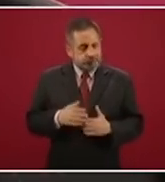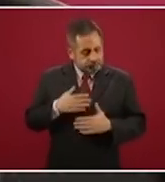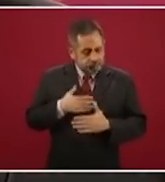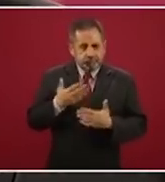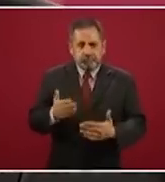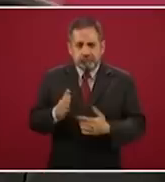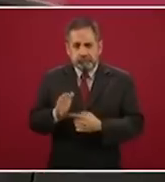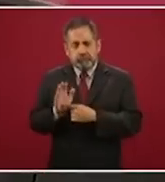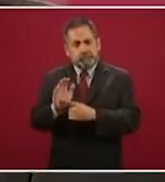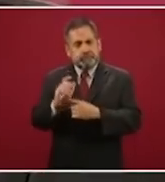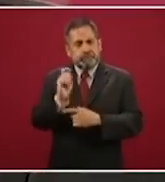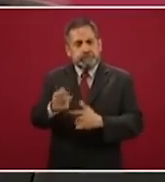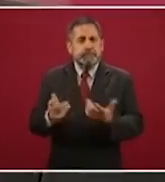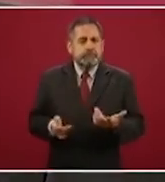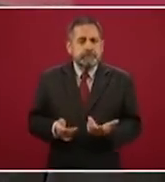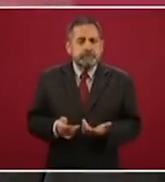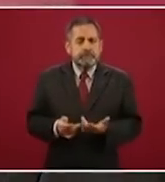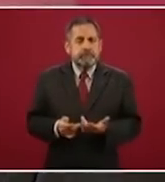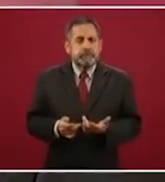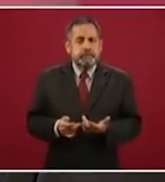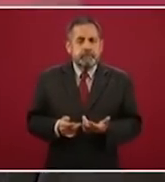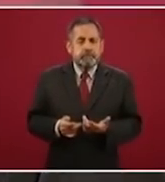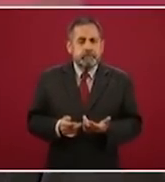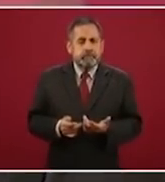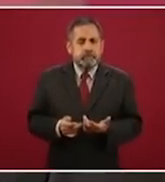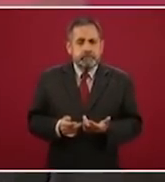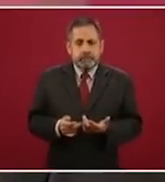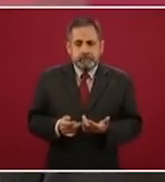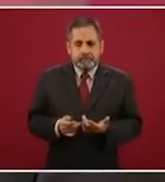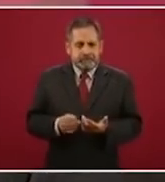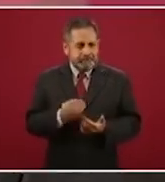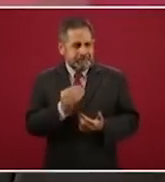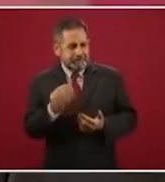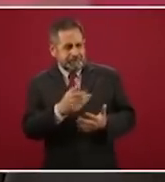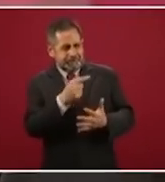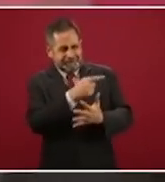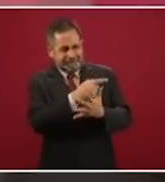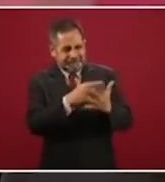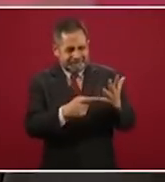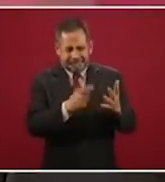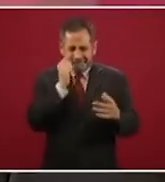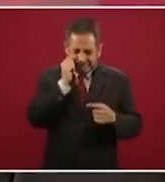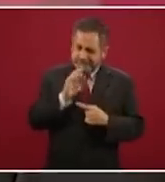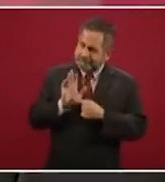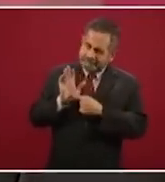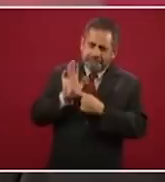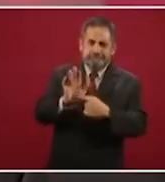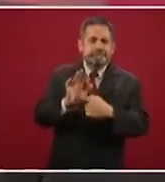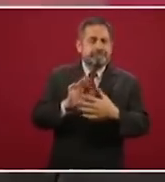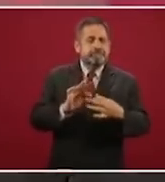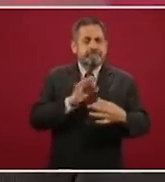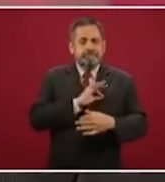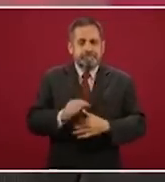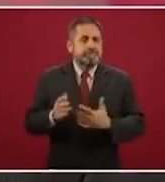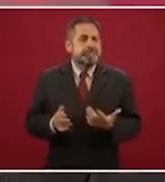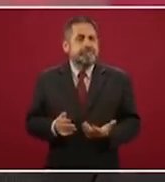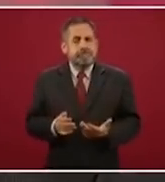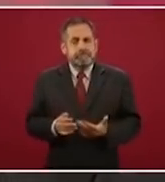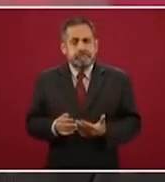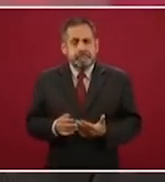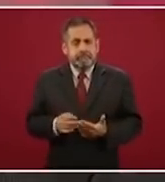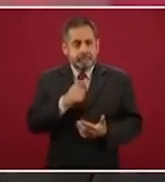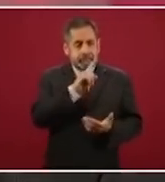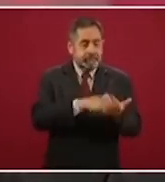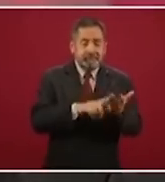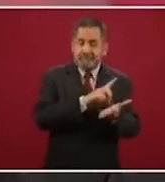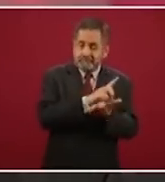mostrar, aún con toda la crudeza, lo que dañan